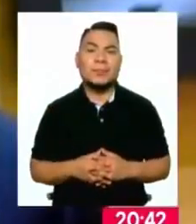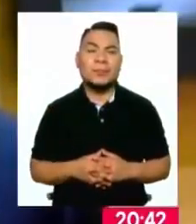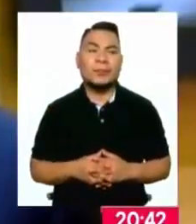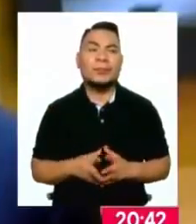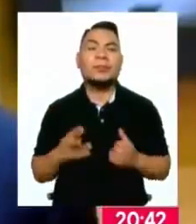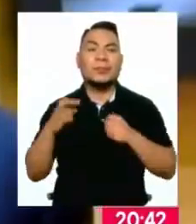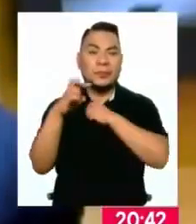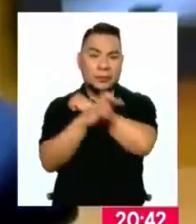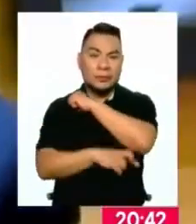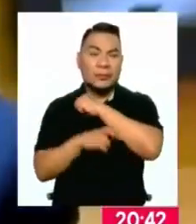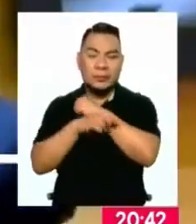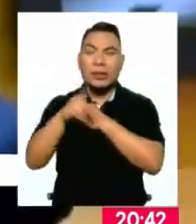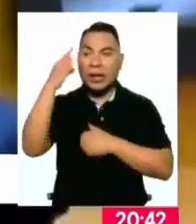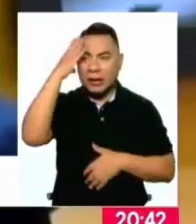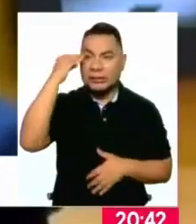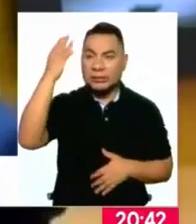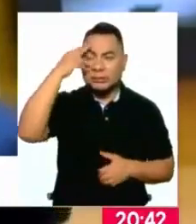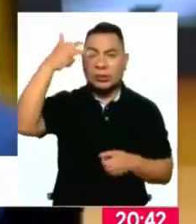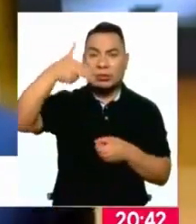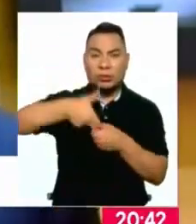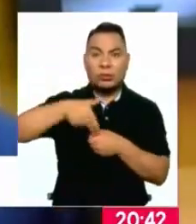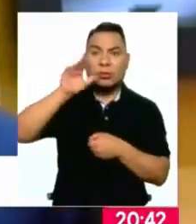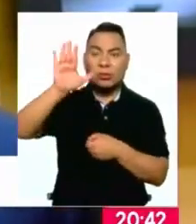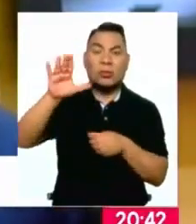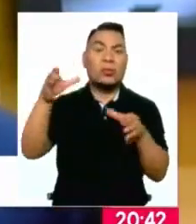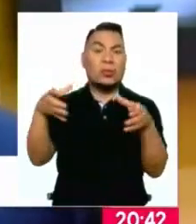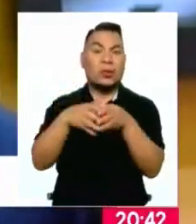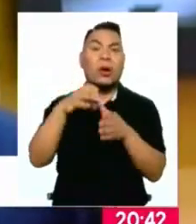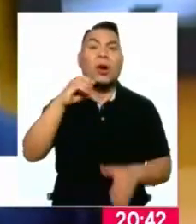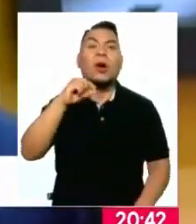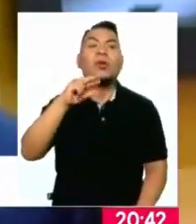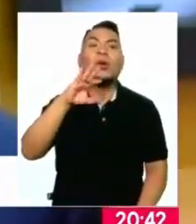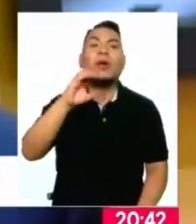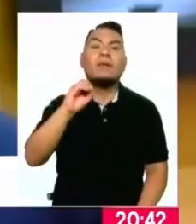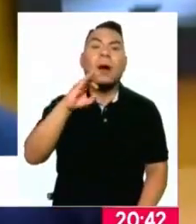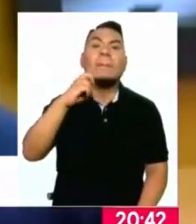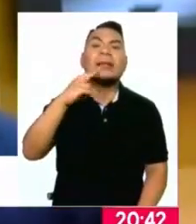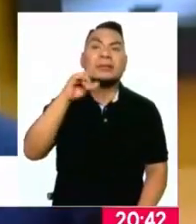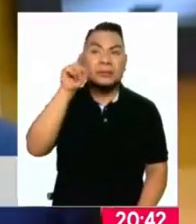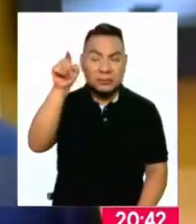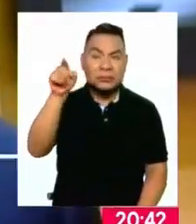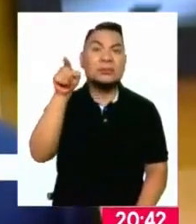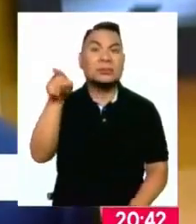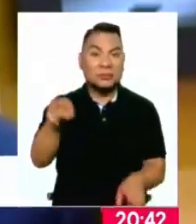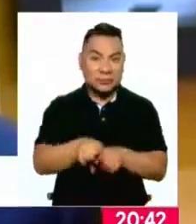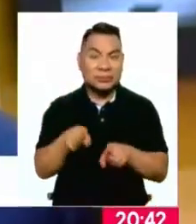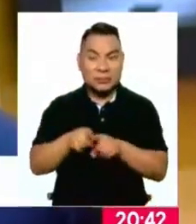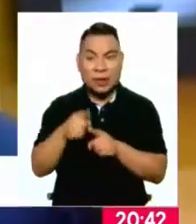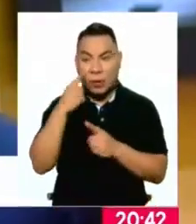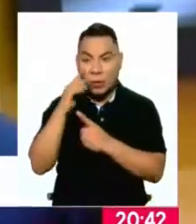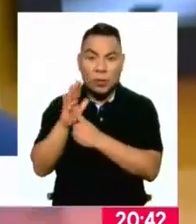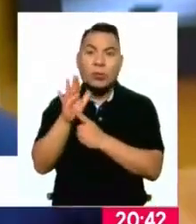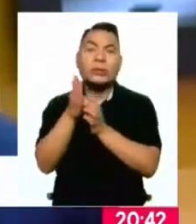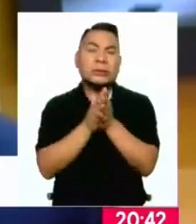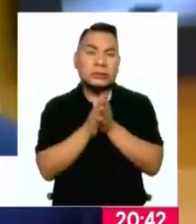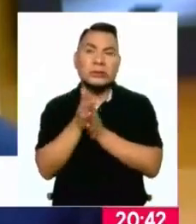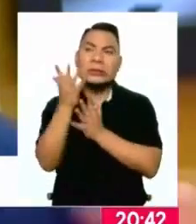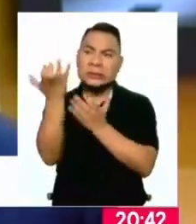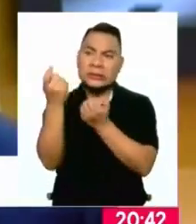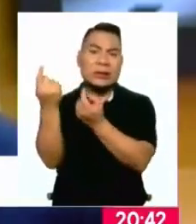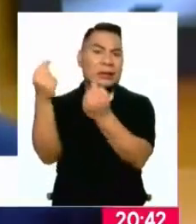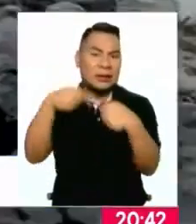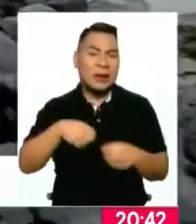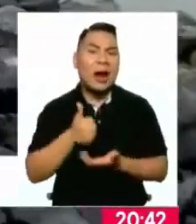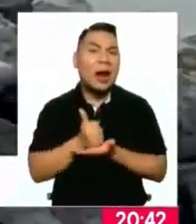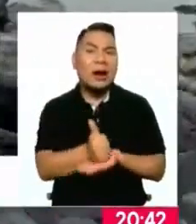Países con experiencia petrolera, como los del propio Golfo Pérsico, en estos momentos también nos han hecho conocer su deseo de contribuir